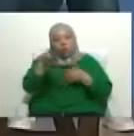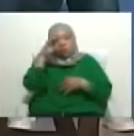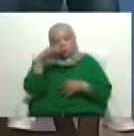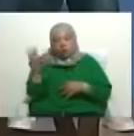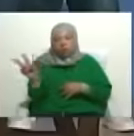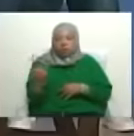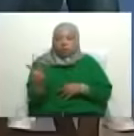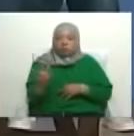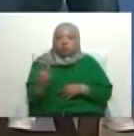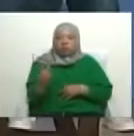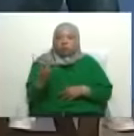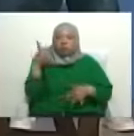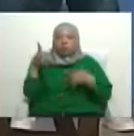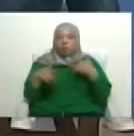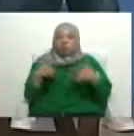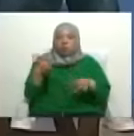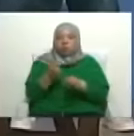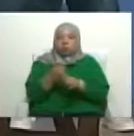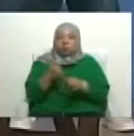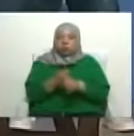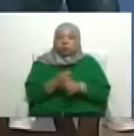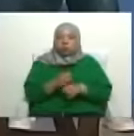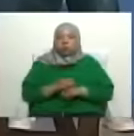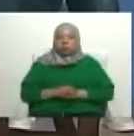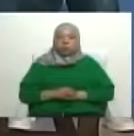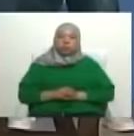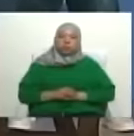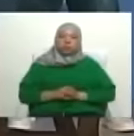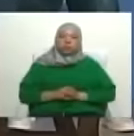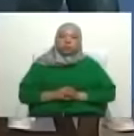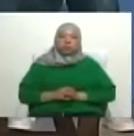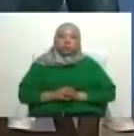Venezuela. Cualquier cosa, pero ni una curita.